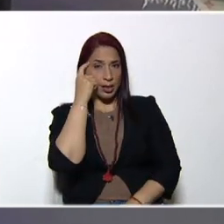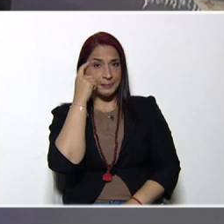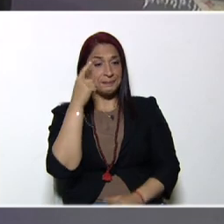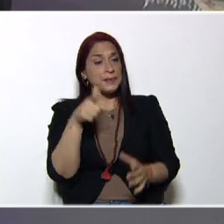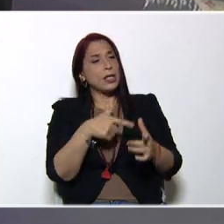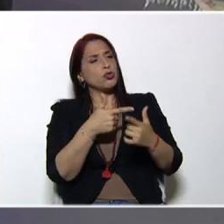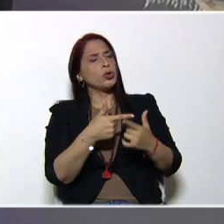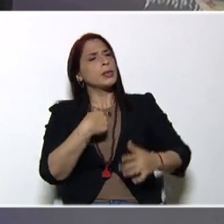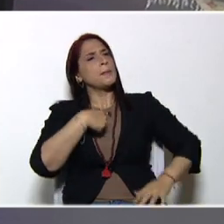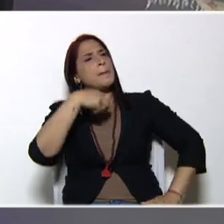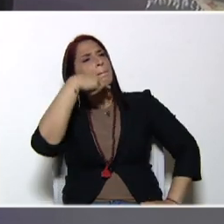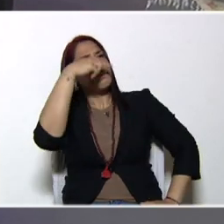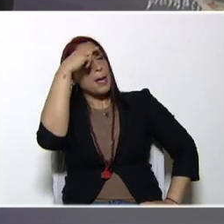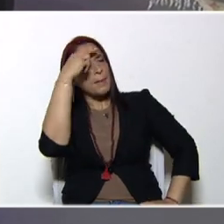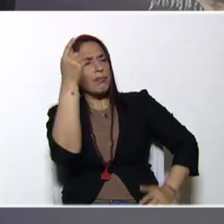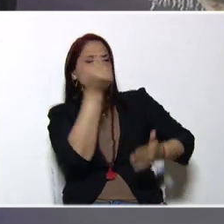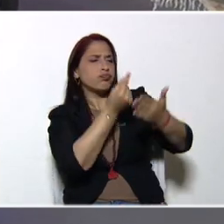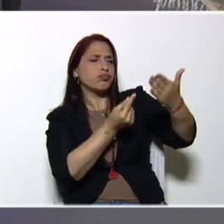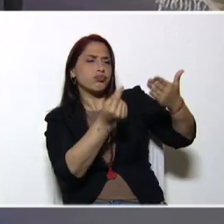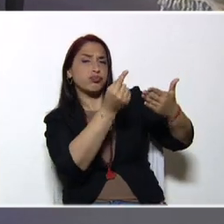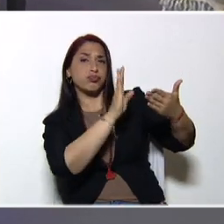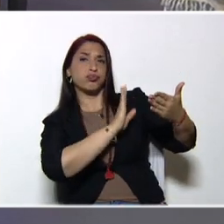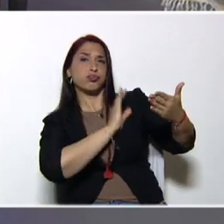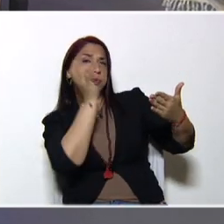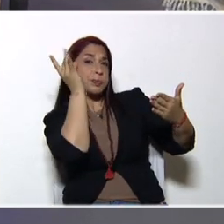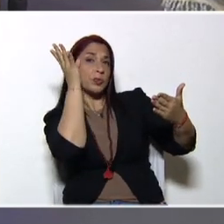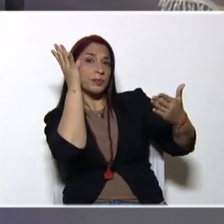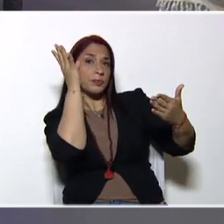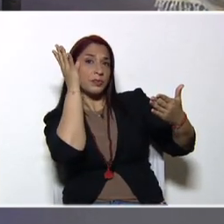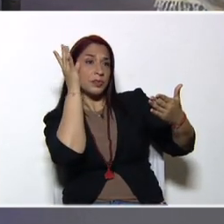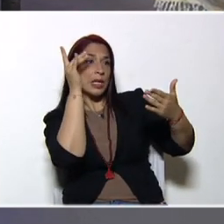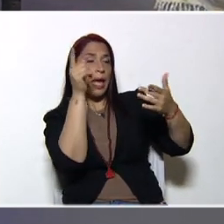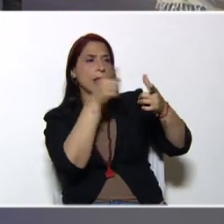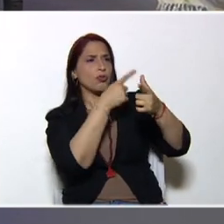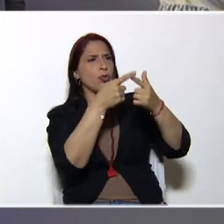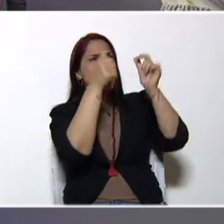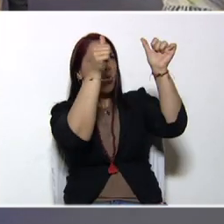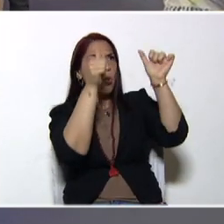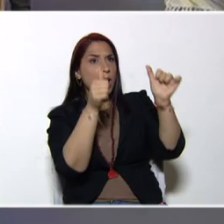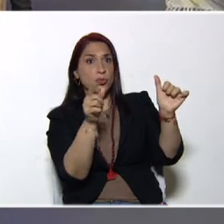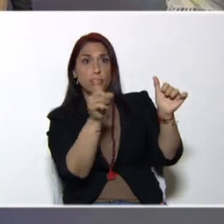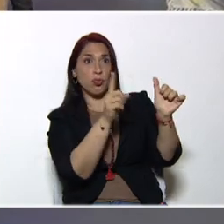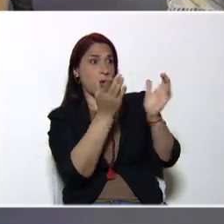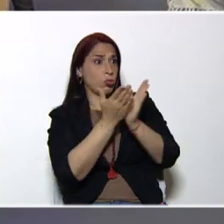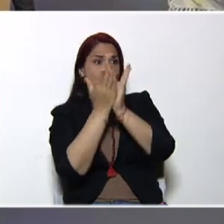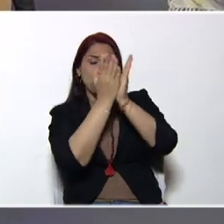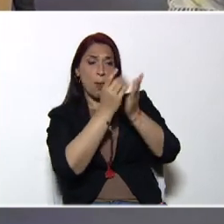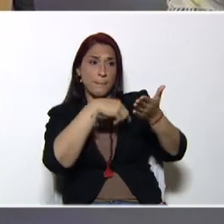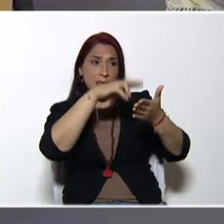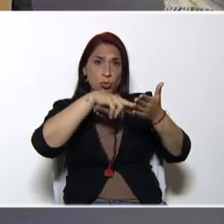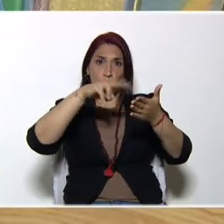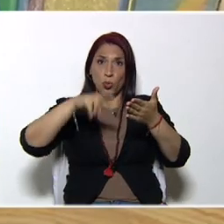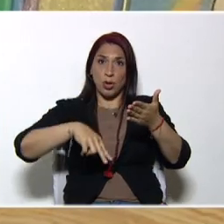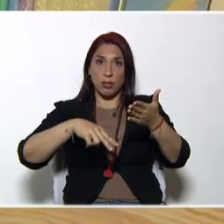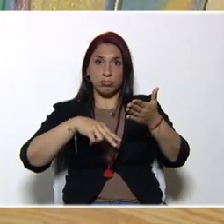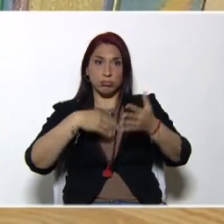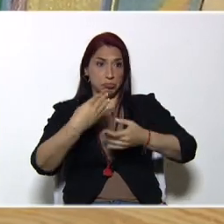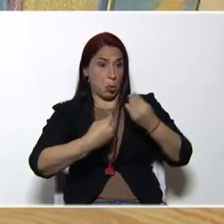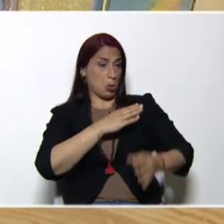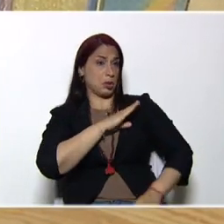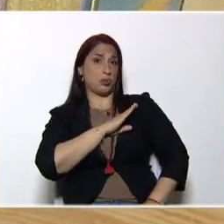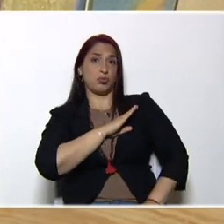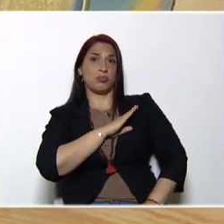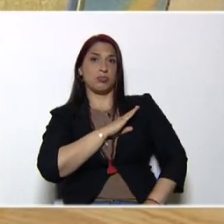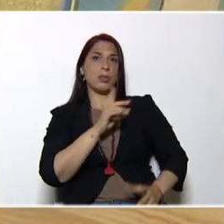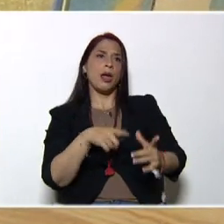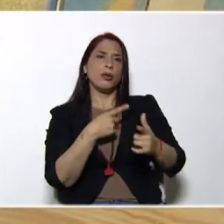mi papá fue pintor autodidacta, y mi papá, sus cuadros, no estudió pintura, él lo hizo a mano como él quería, ¿no? Entonces